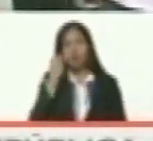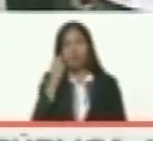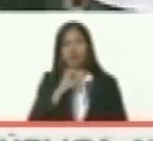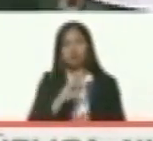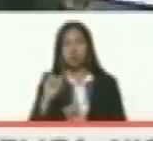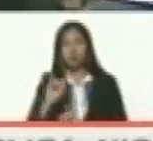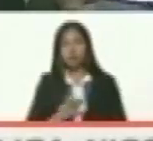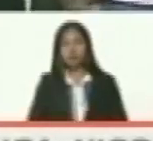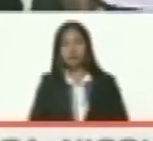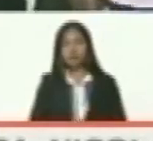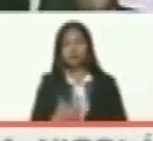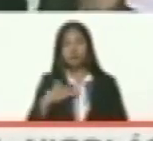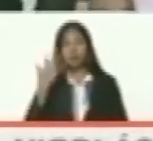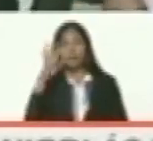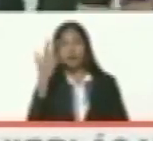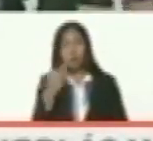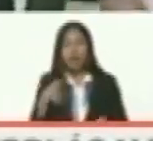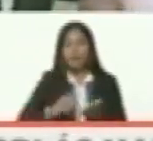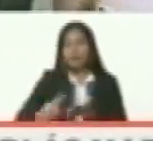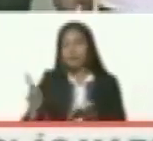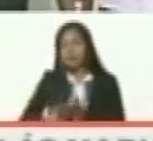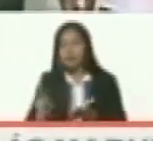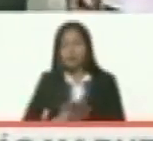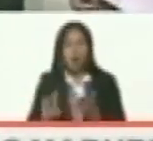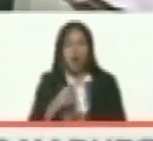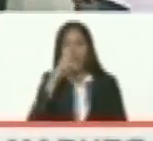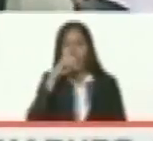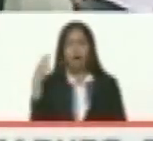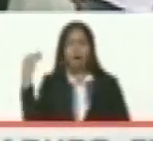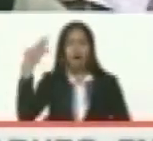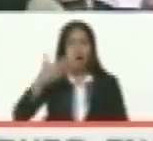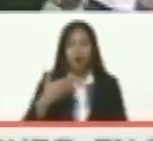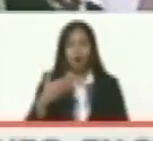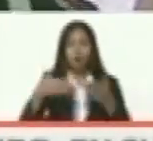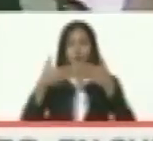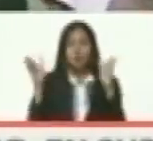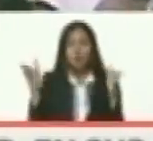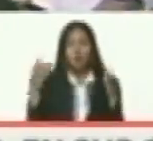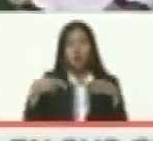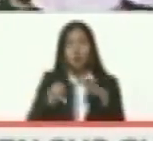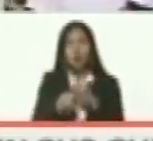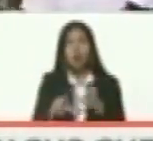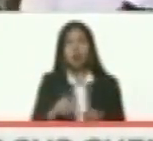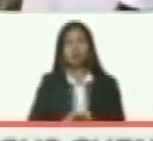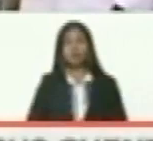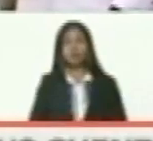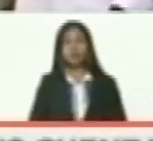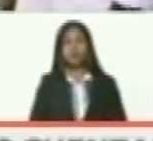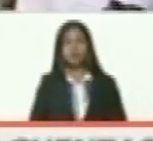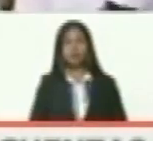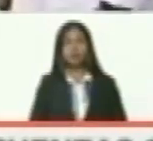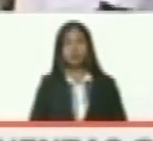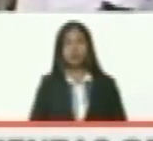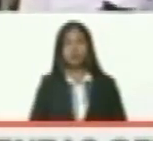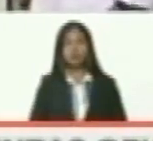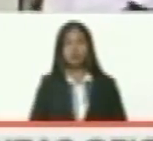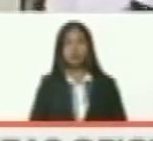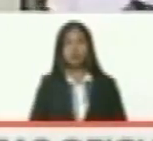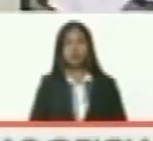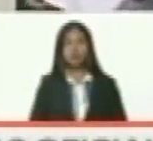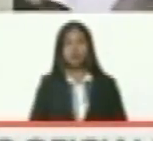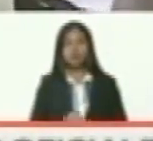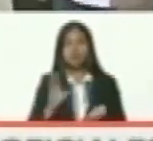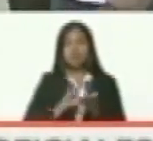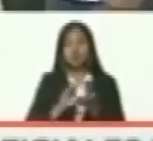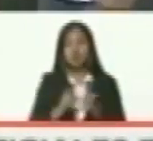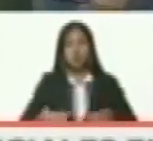parece que hay que seguirlo replicando. Ya hace unos años inaugurábamos lo que es el centro intermodal